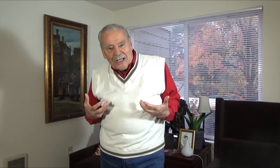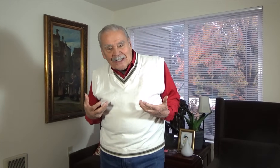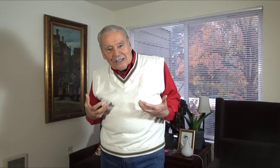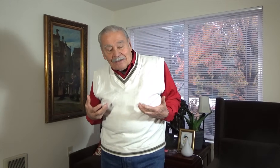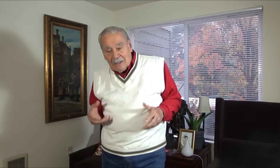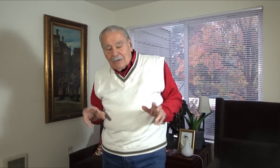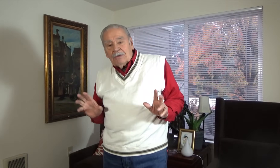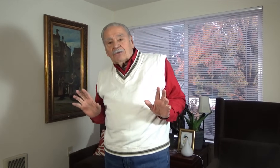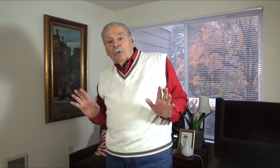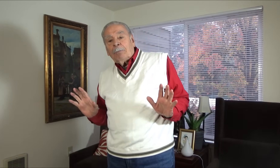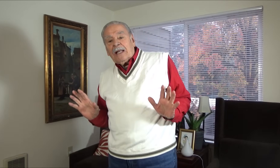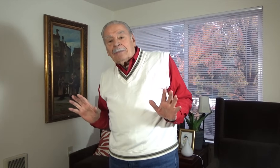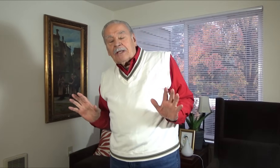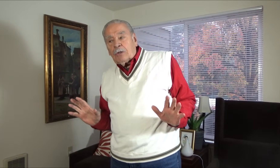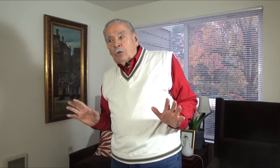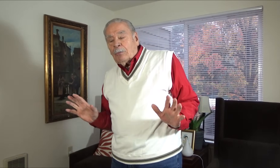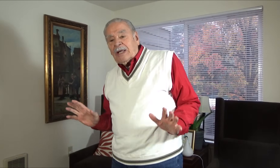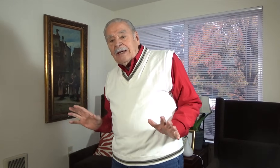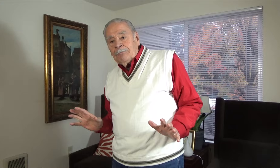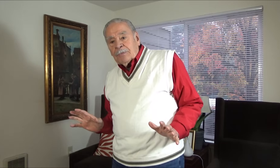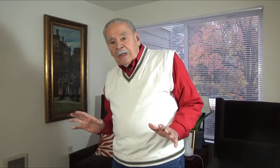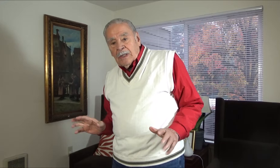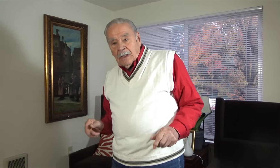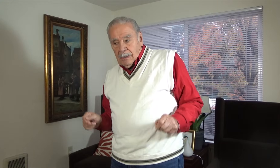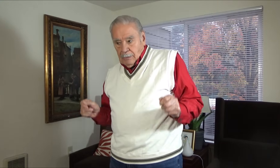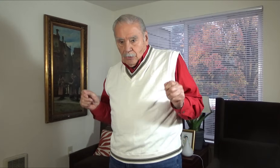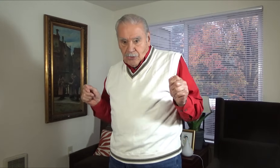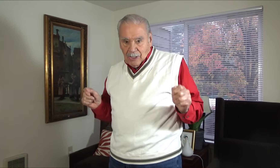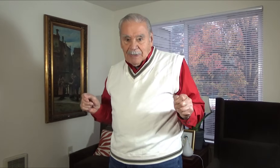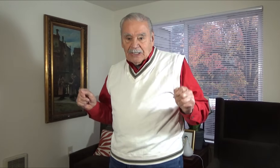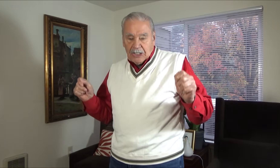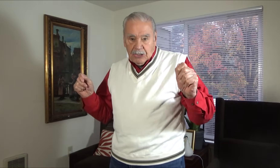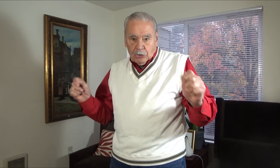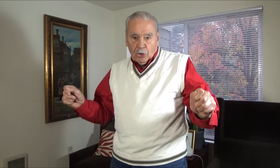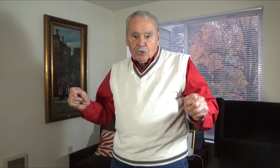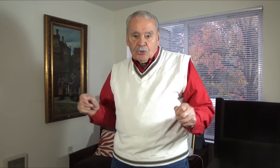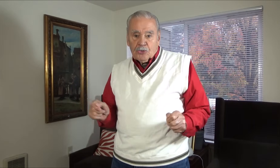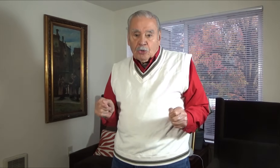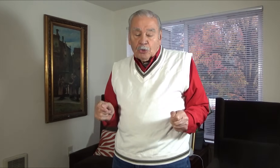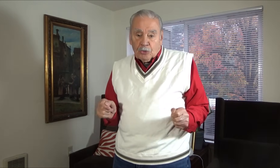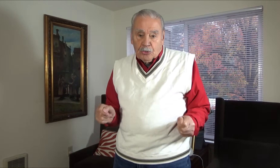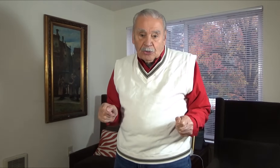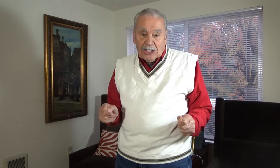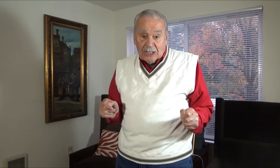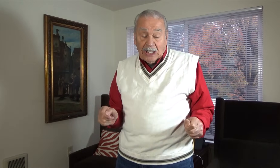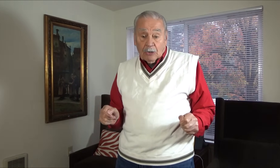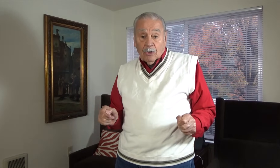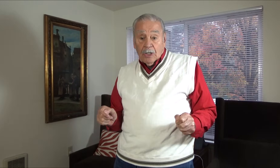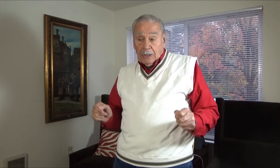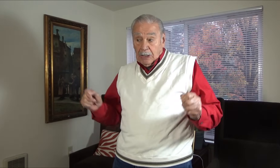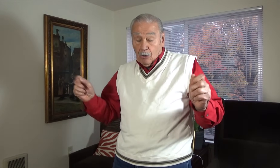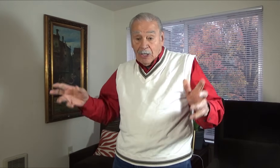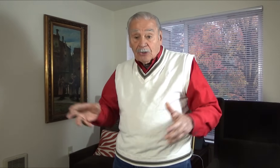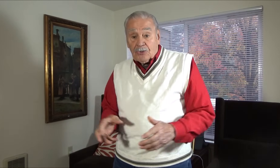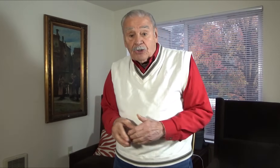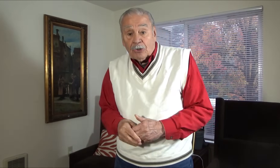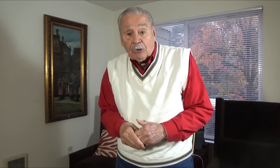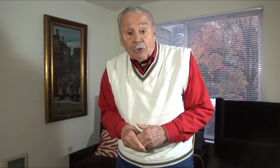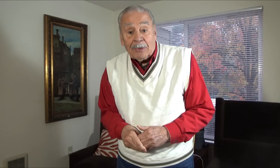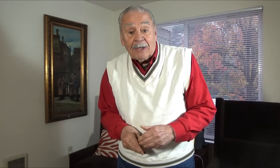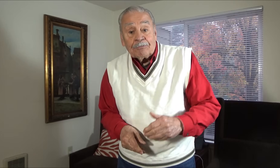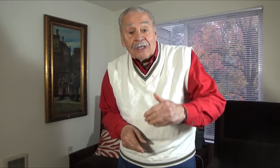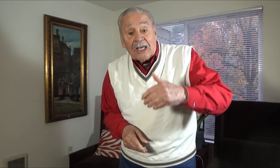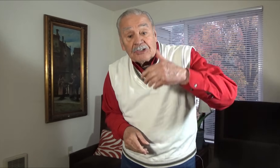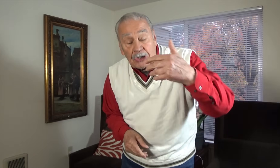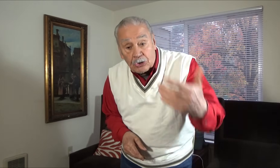palabras nuestras, son palabras de un hombre no solamente exitoso en su conducción del Estado, del gobierno, sino